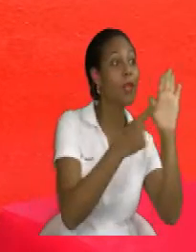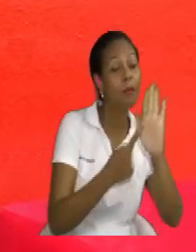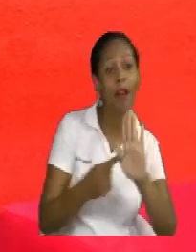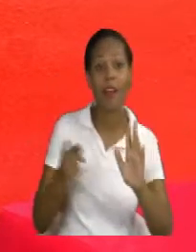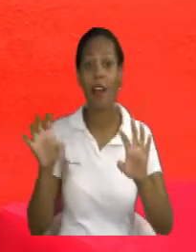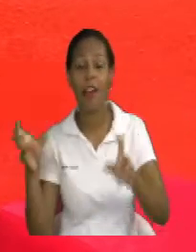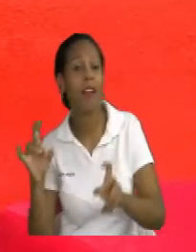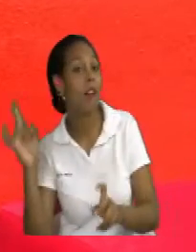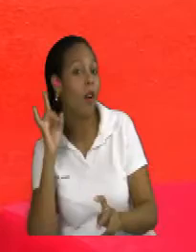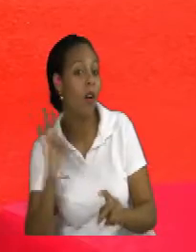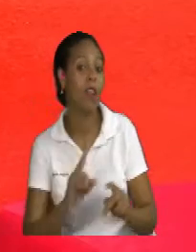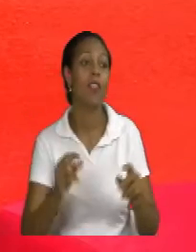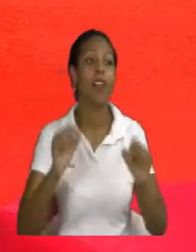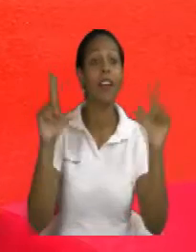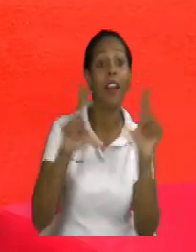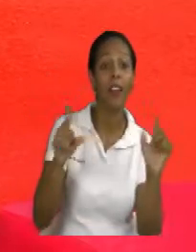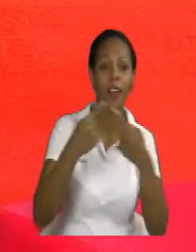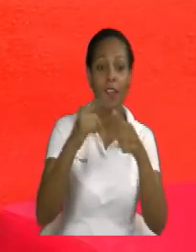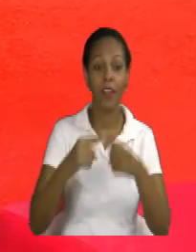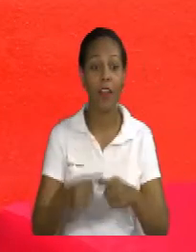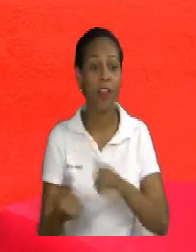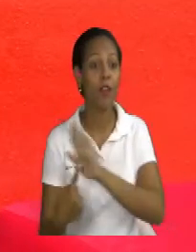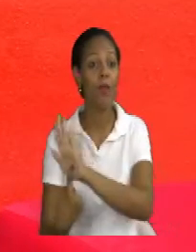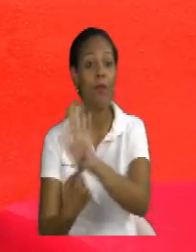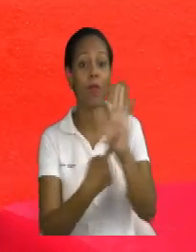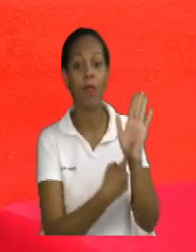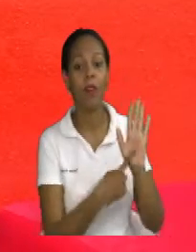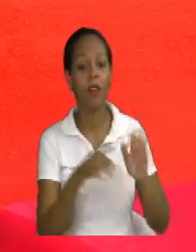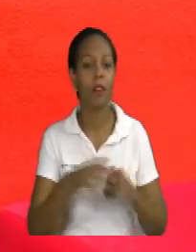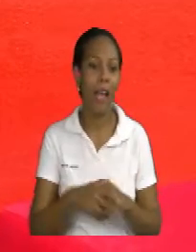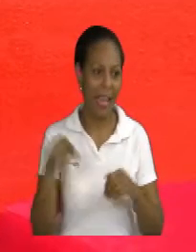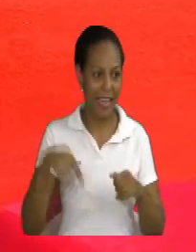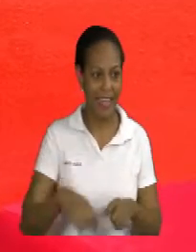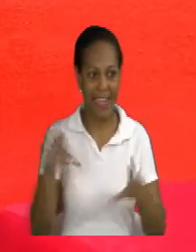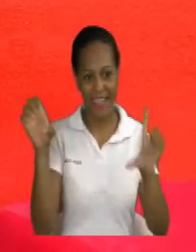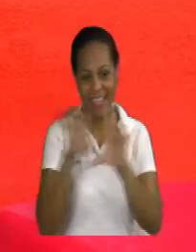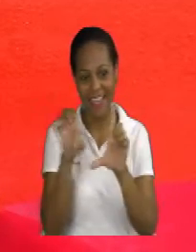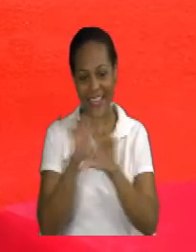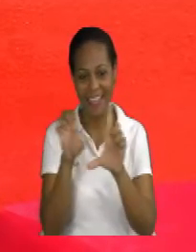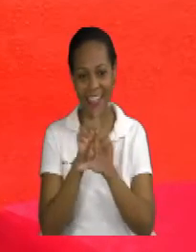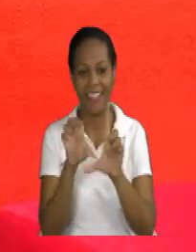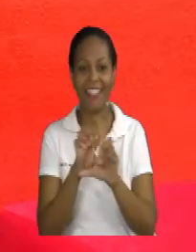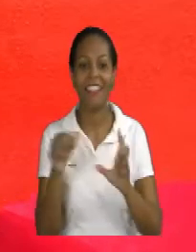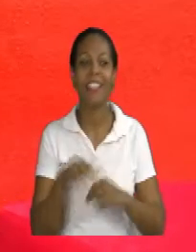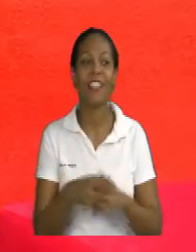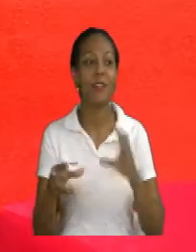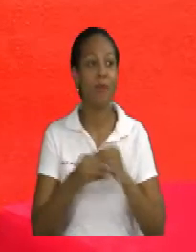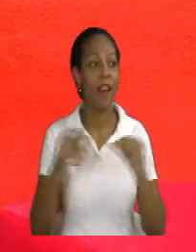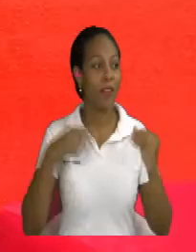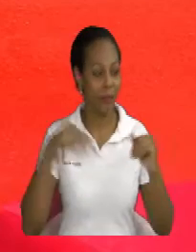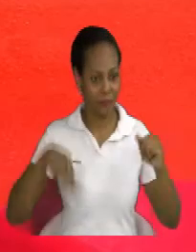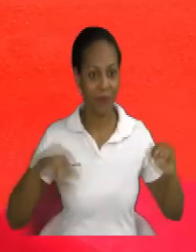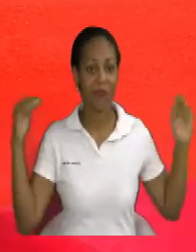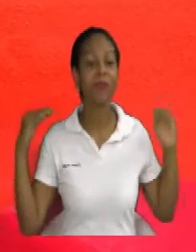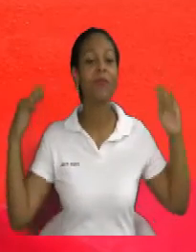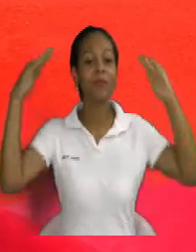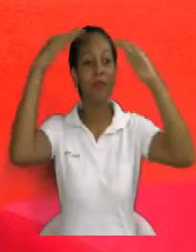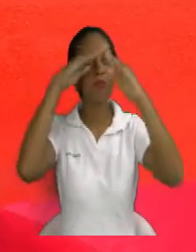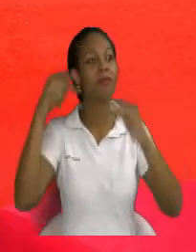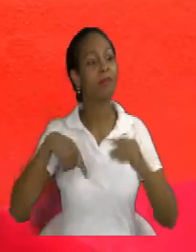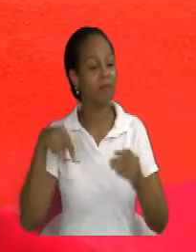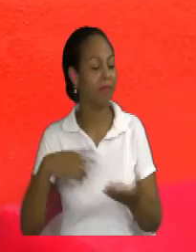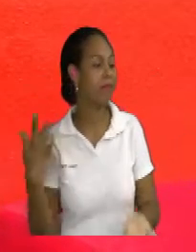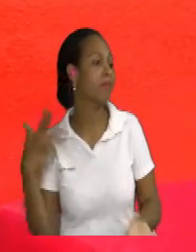los medios, y agradecerles, pues, por supuesto, a Enlace Televisión y acá a ustedes, nuestro programa En Casa, que también estuvimos acá